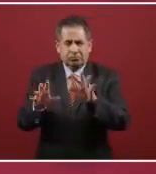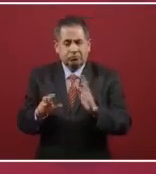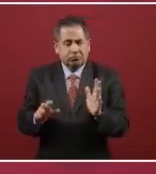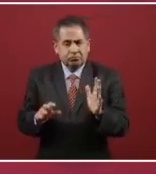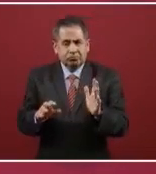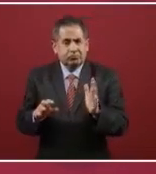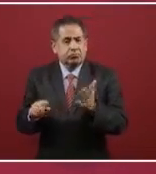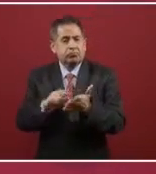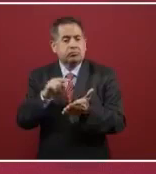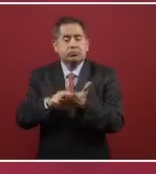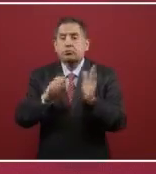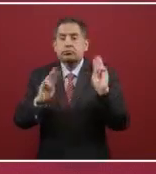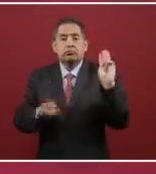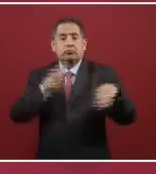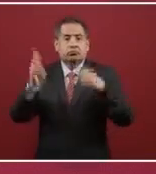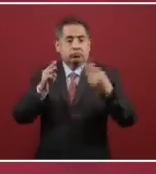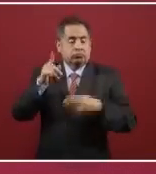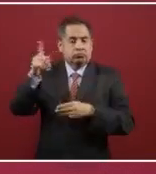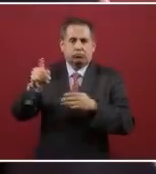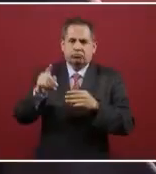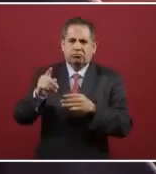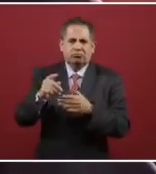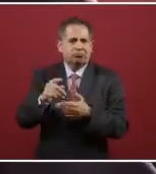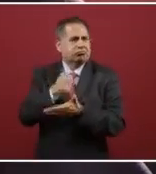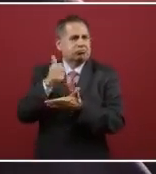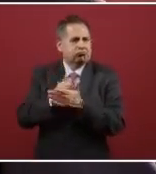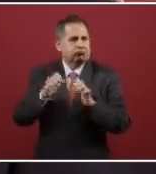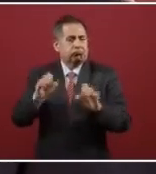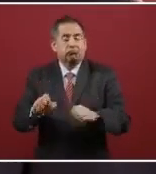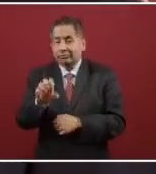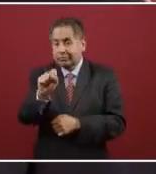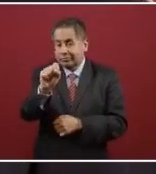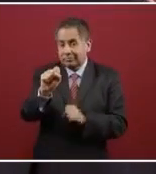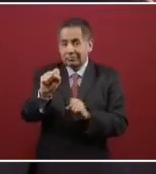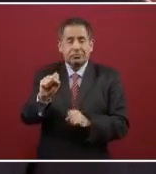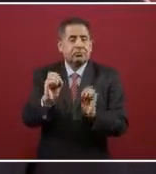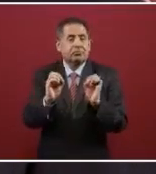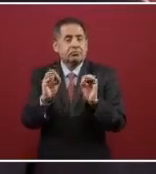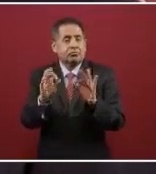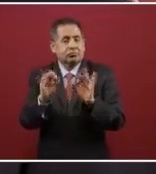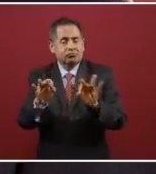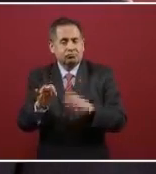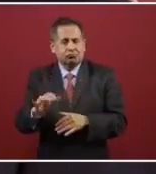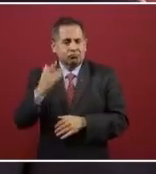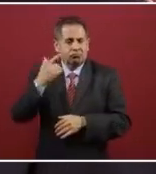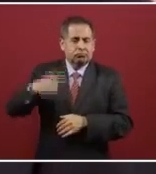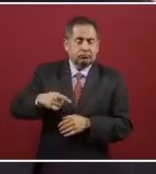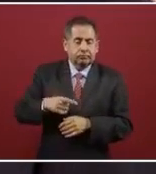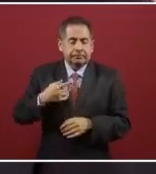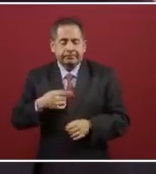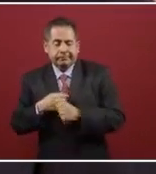en las principales ciudades del mundo. 60 oficinas. Puro